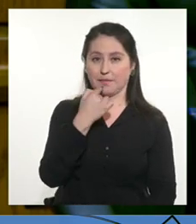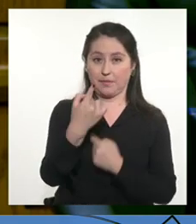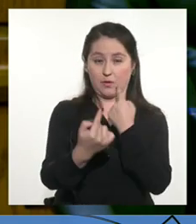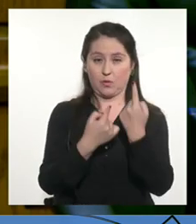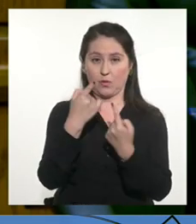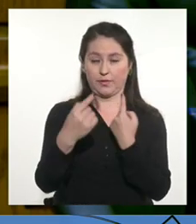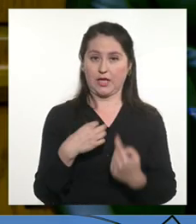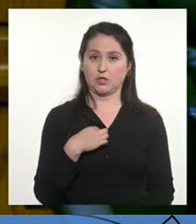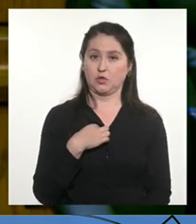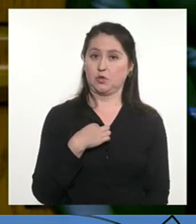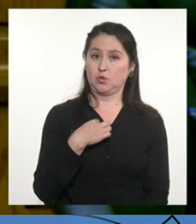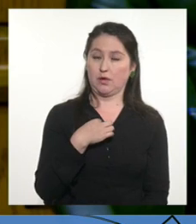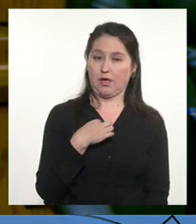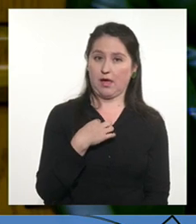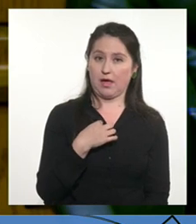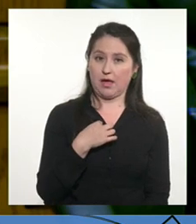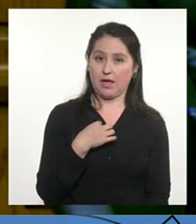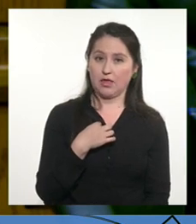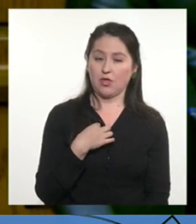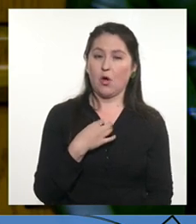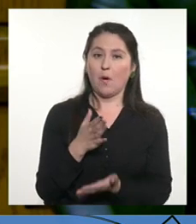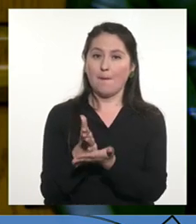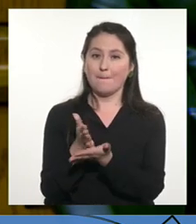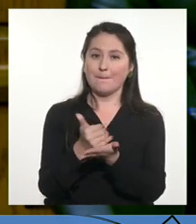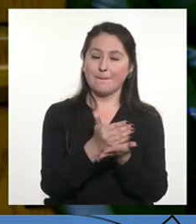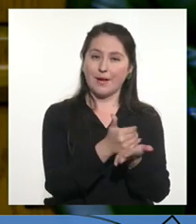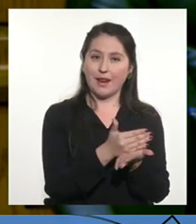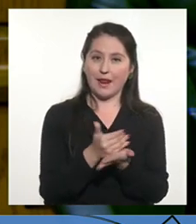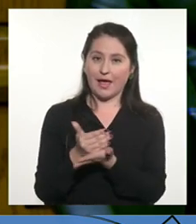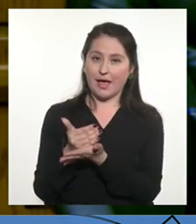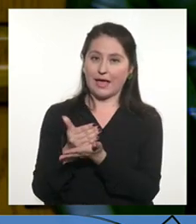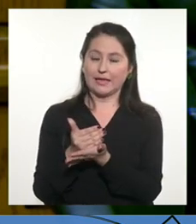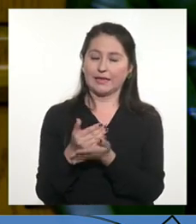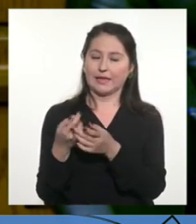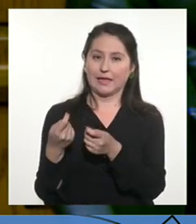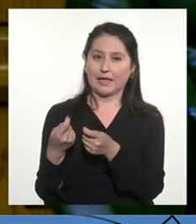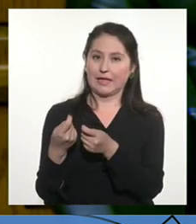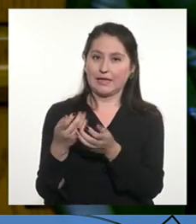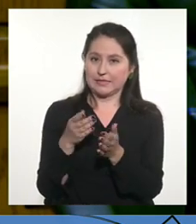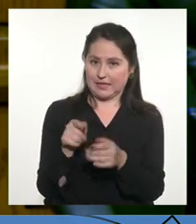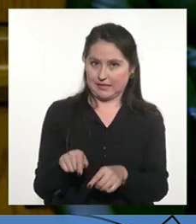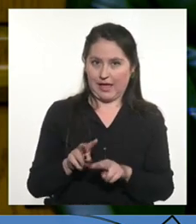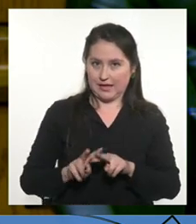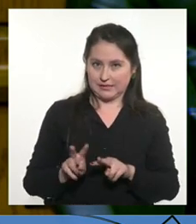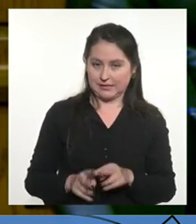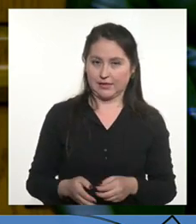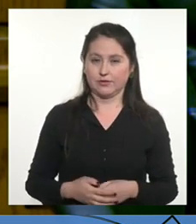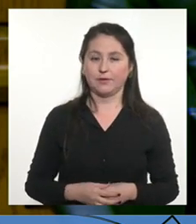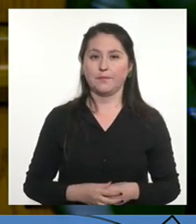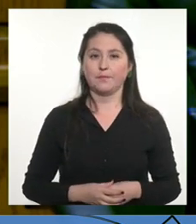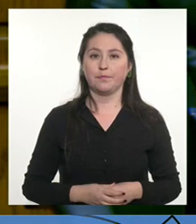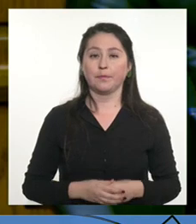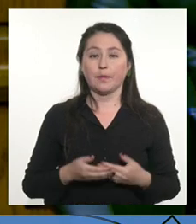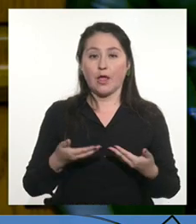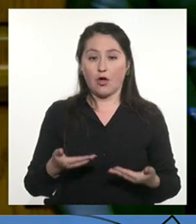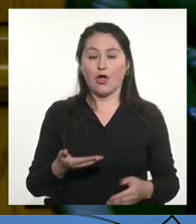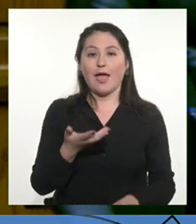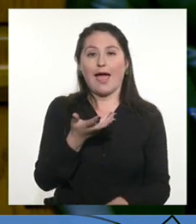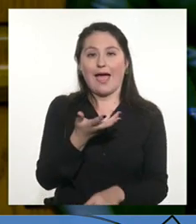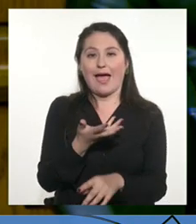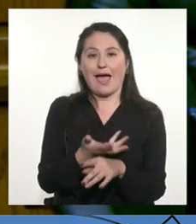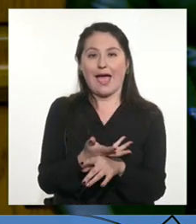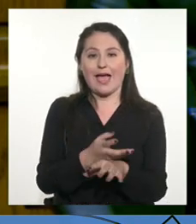varía de acuerdo al plan de revisión legislativa que se trate contamos con los medios tecnológicos